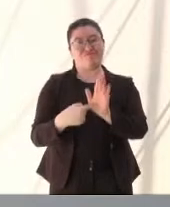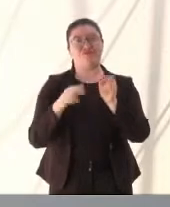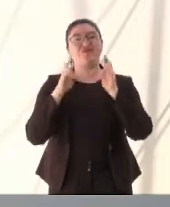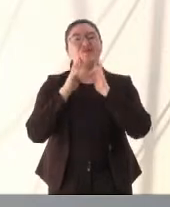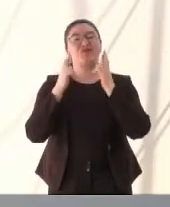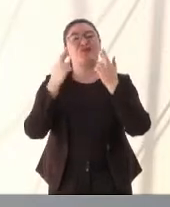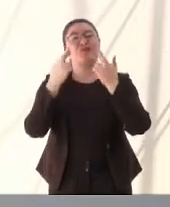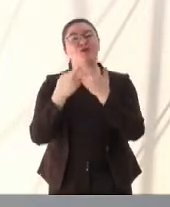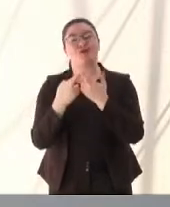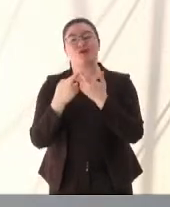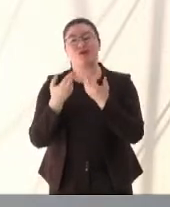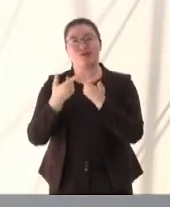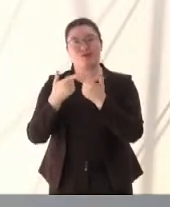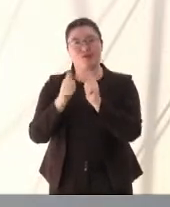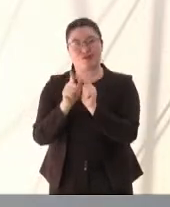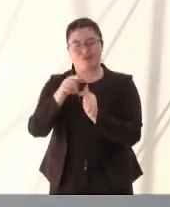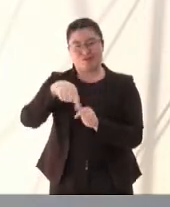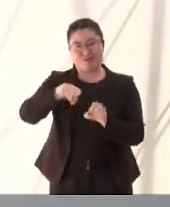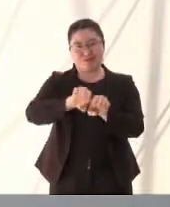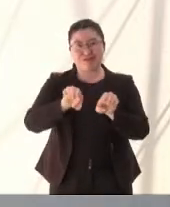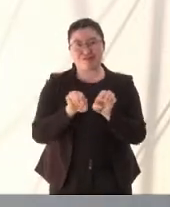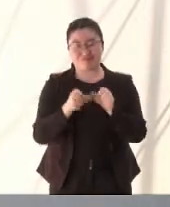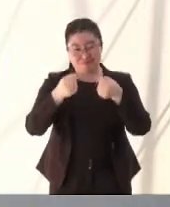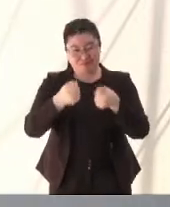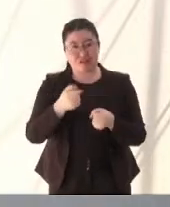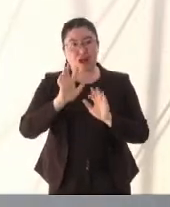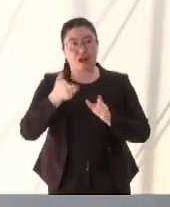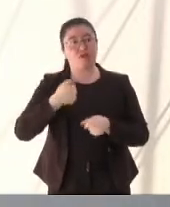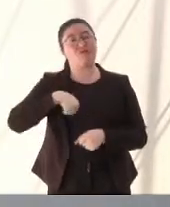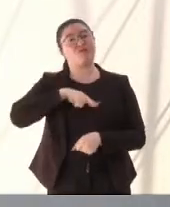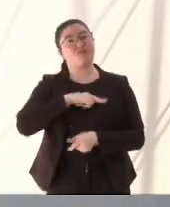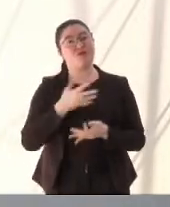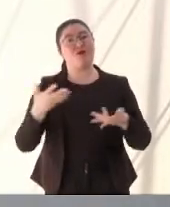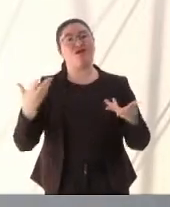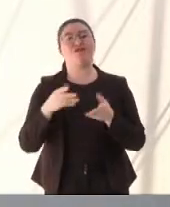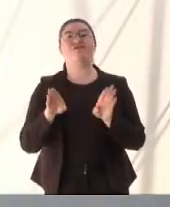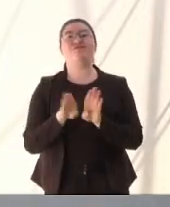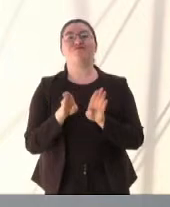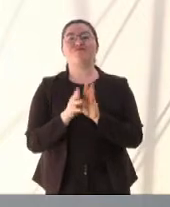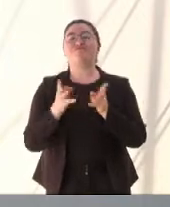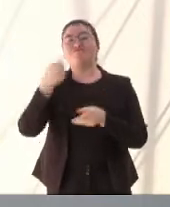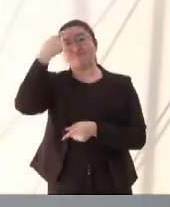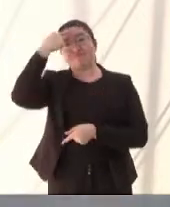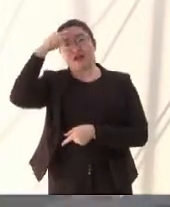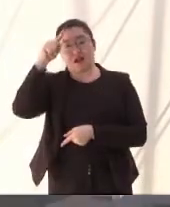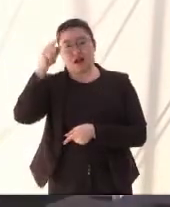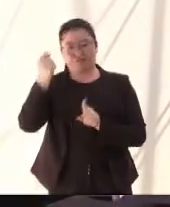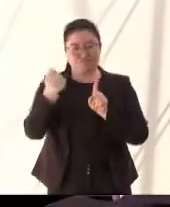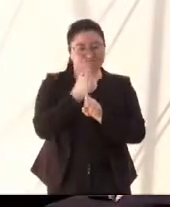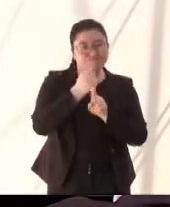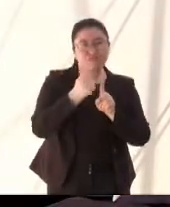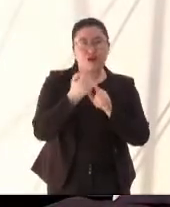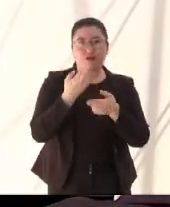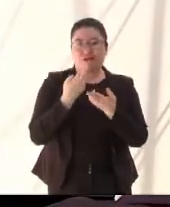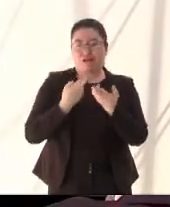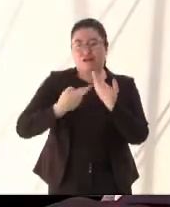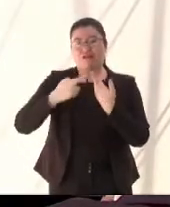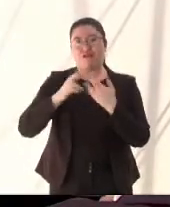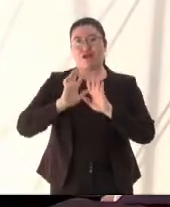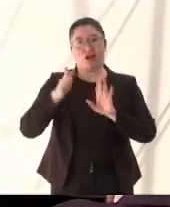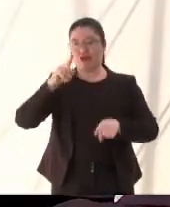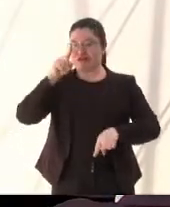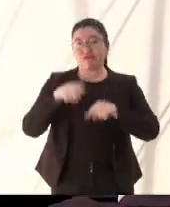Seguridad, cómo estos son de los temas que hemos logrado empezar a revertir la situación de violencia, pero son muchas